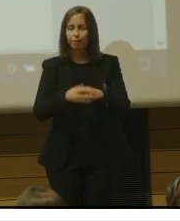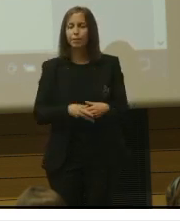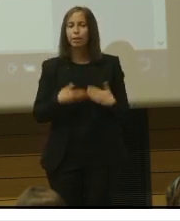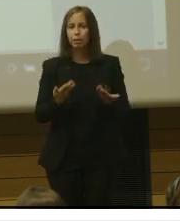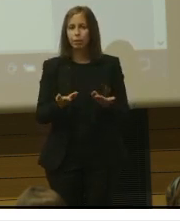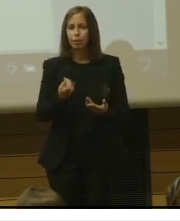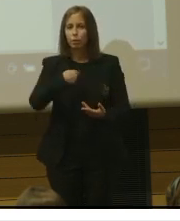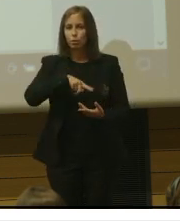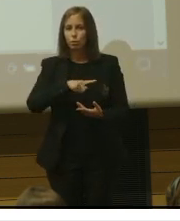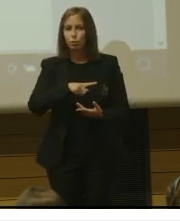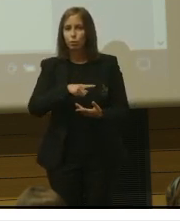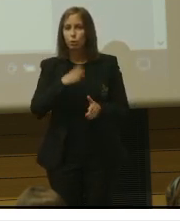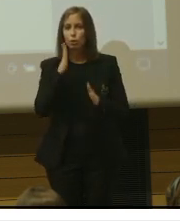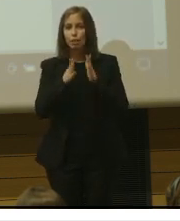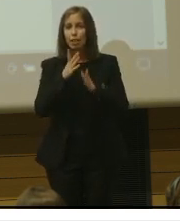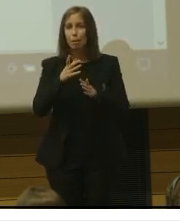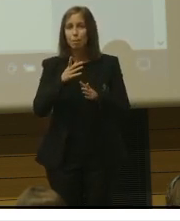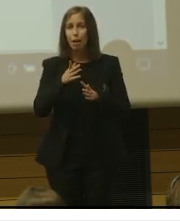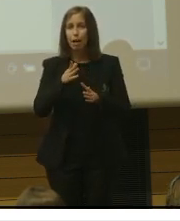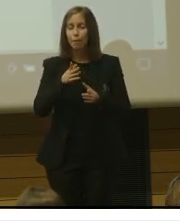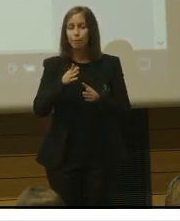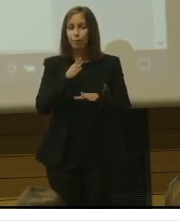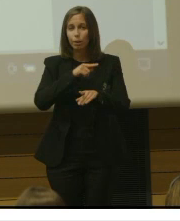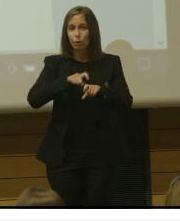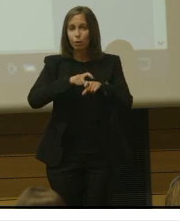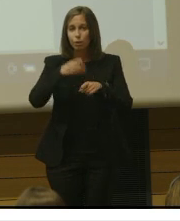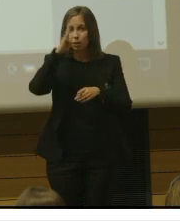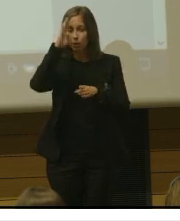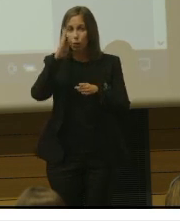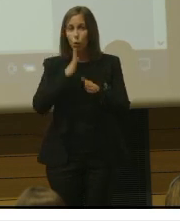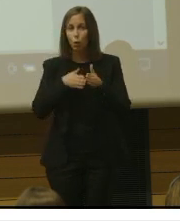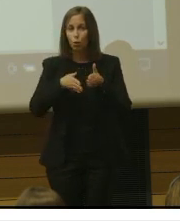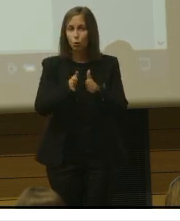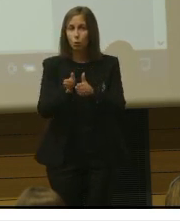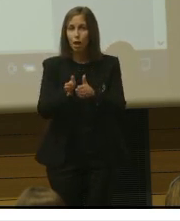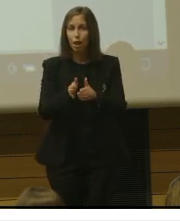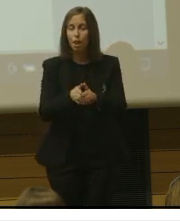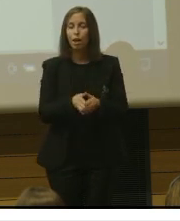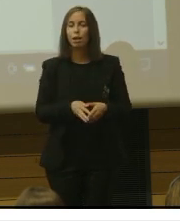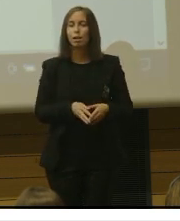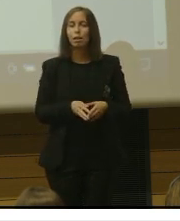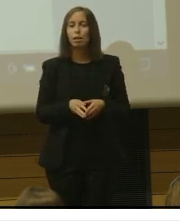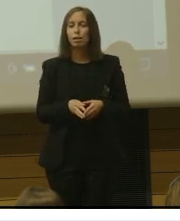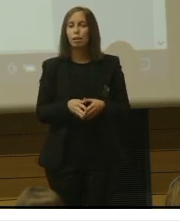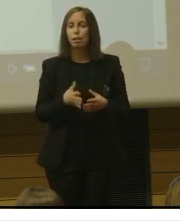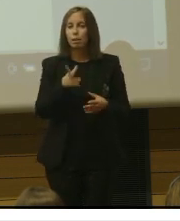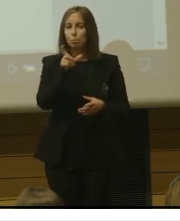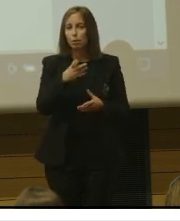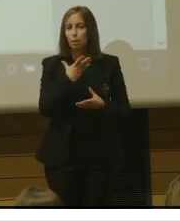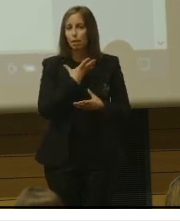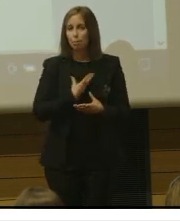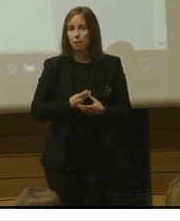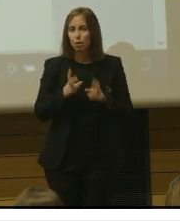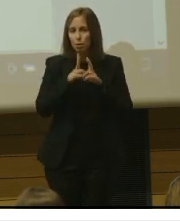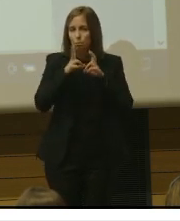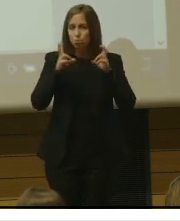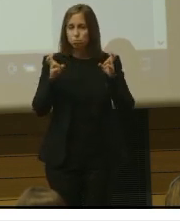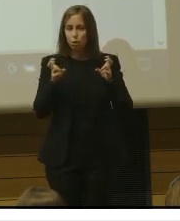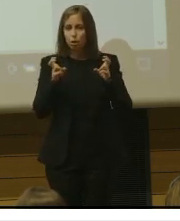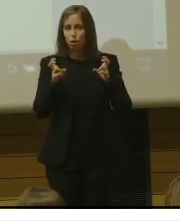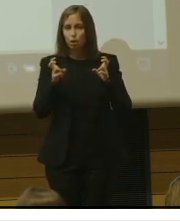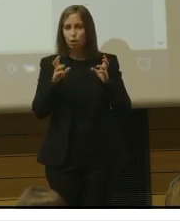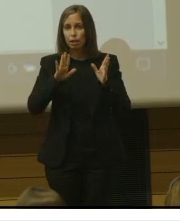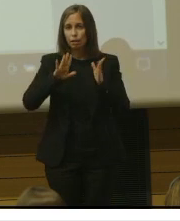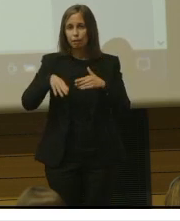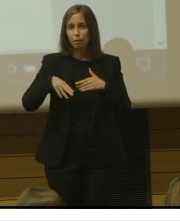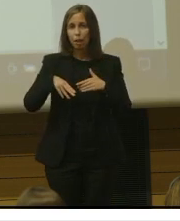terapia cognitivo-conductual, bueno, con distintos componentes, adaptada, bueno, población general, personas con depresión, con exceso de peso corporal y tal, y así es como